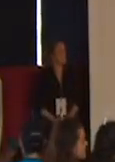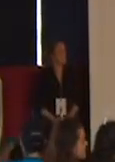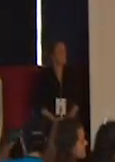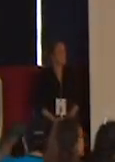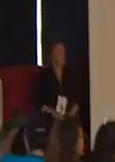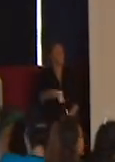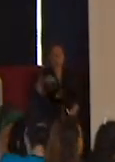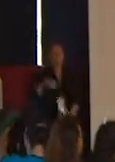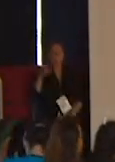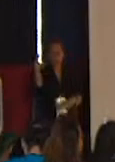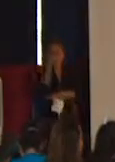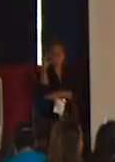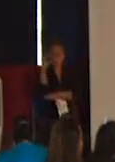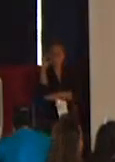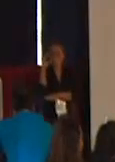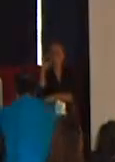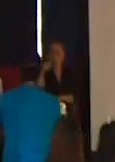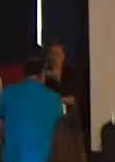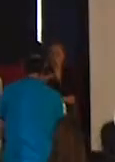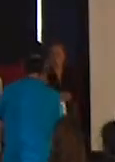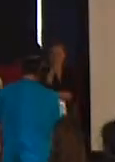es